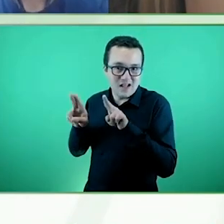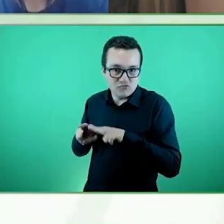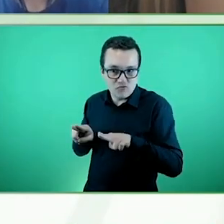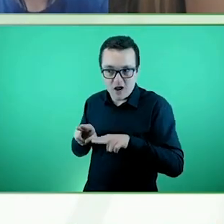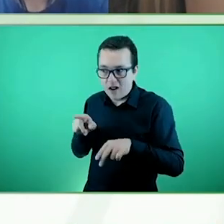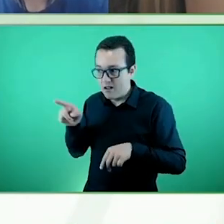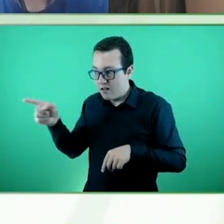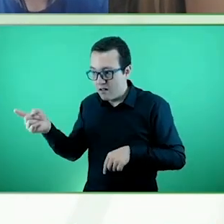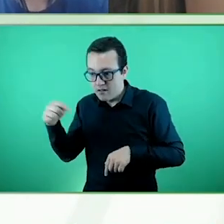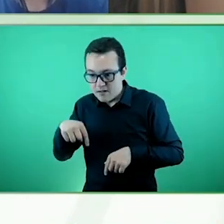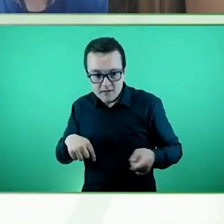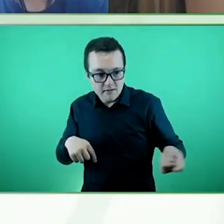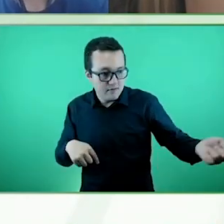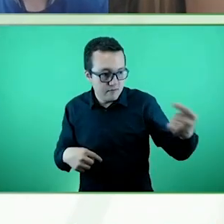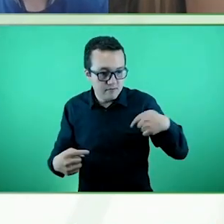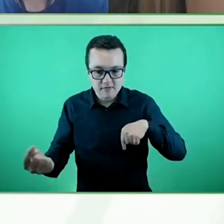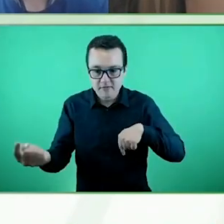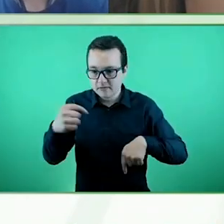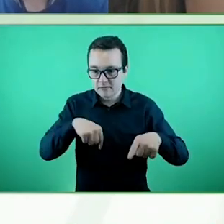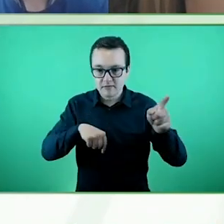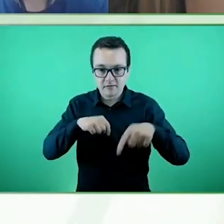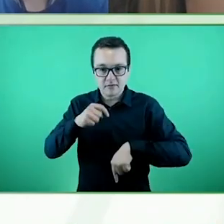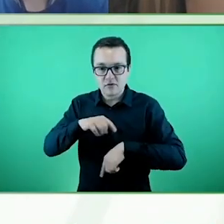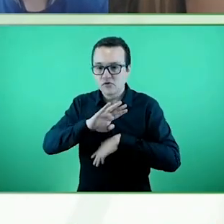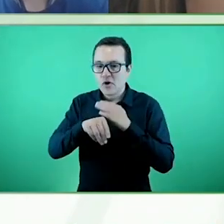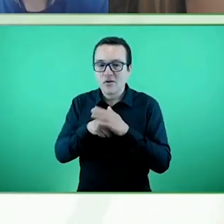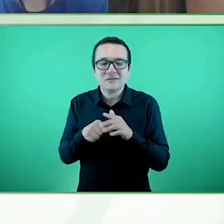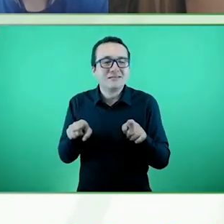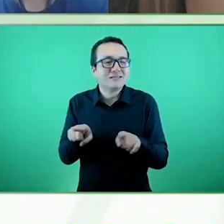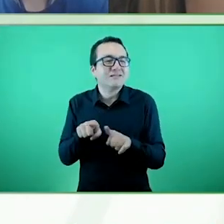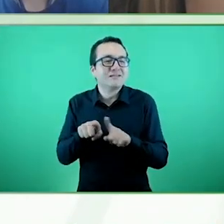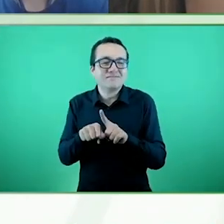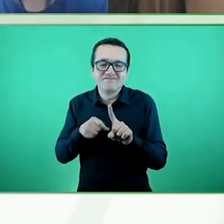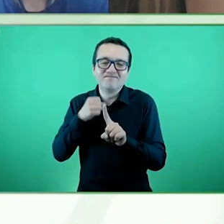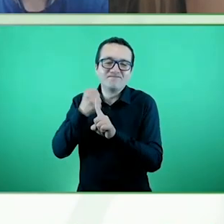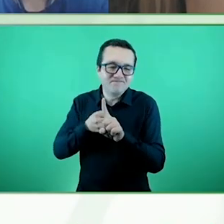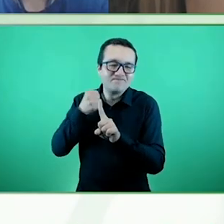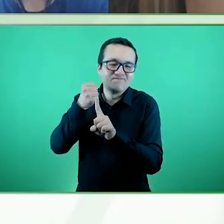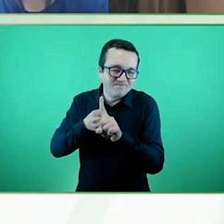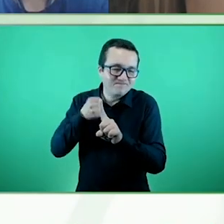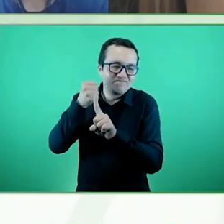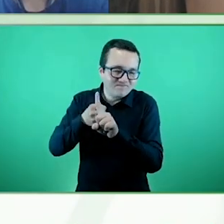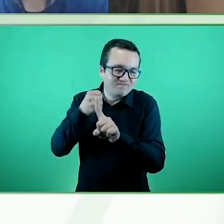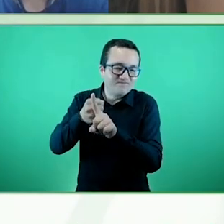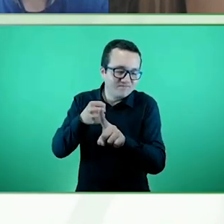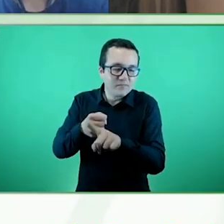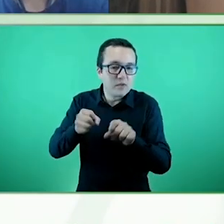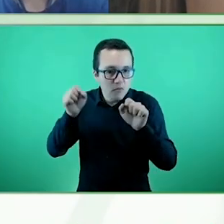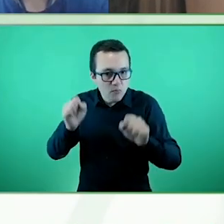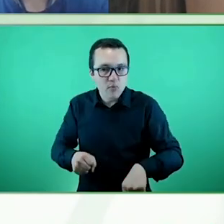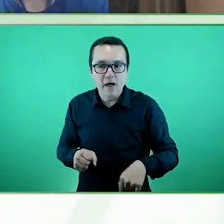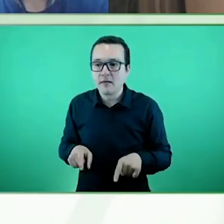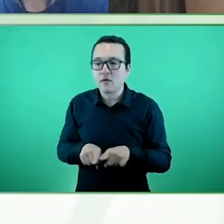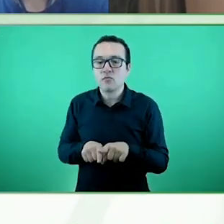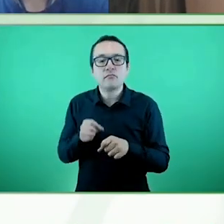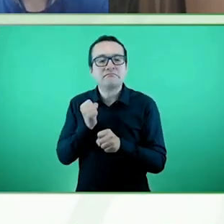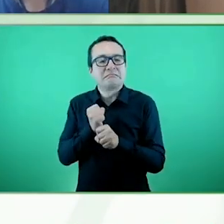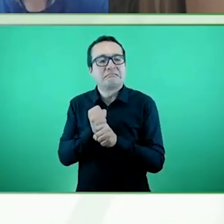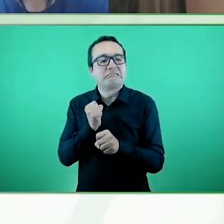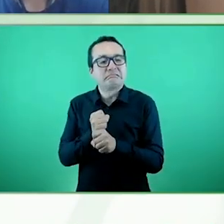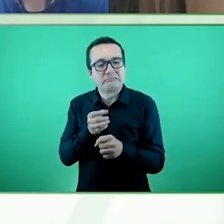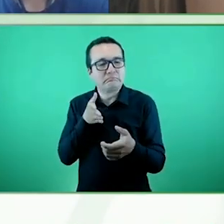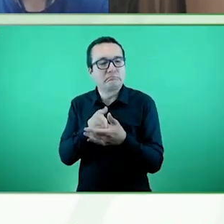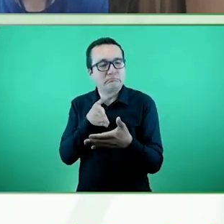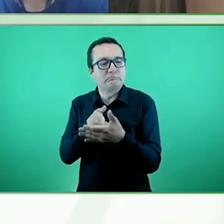en esta misma lucha y tenemos que seguir trabajando juntos para derribar las barreras que hoy día enfrentan las personas con